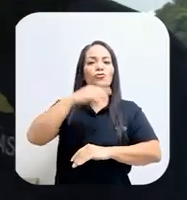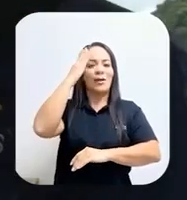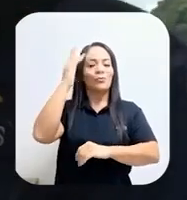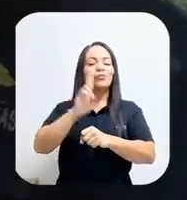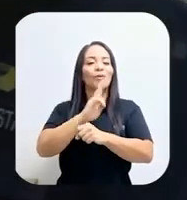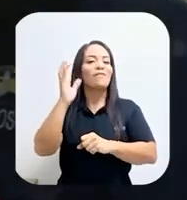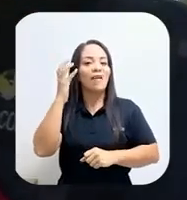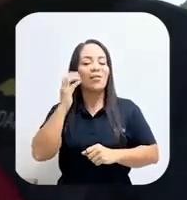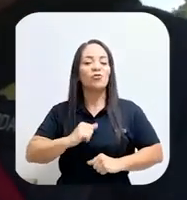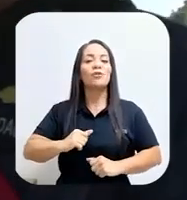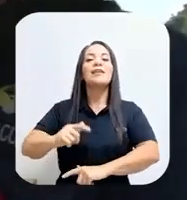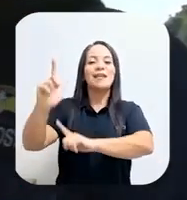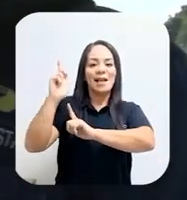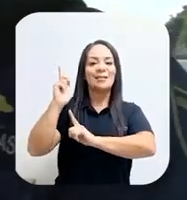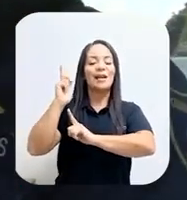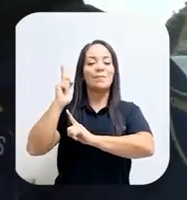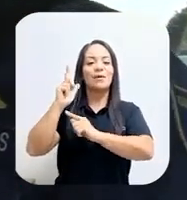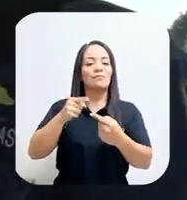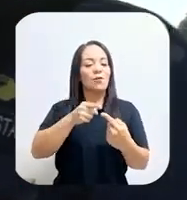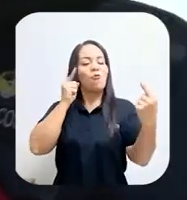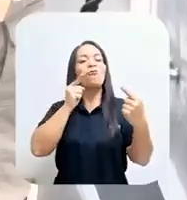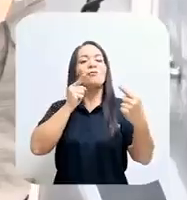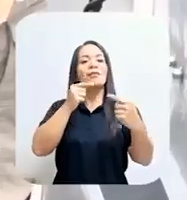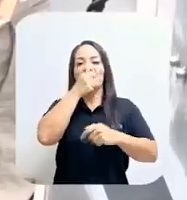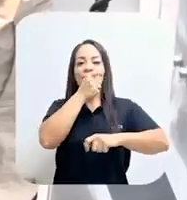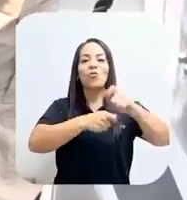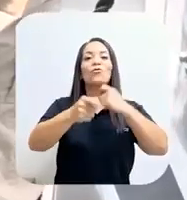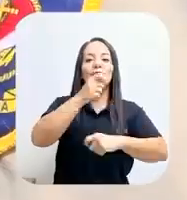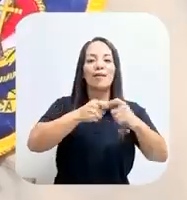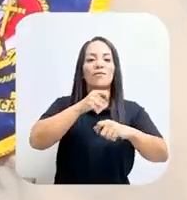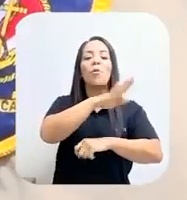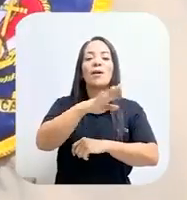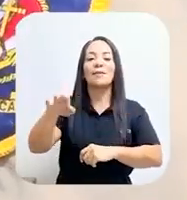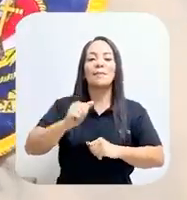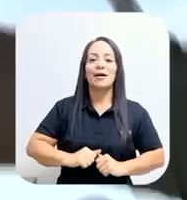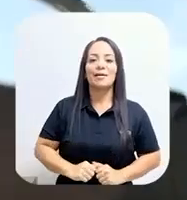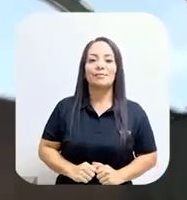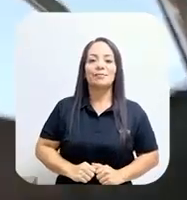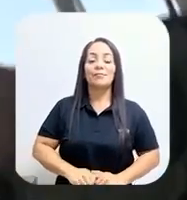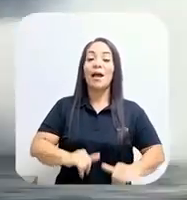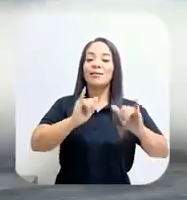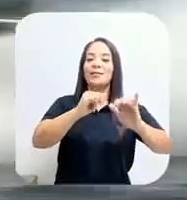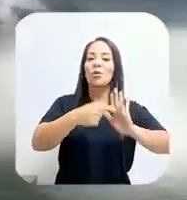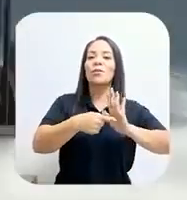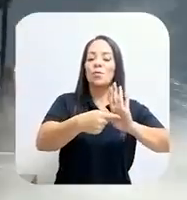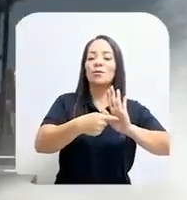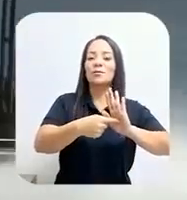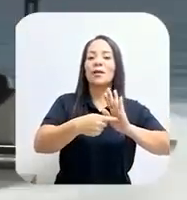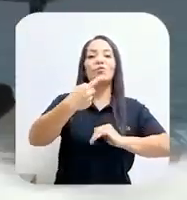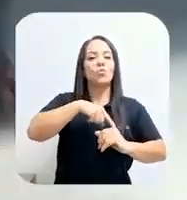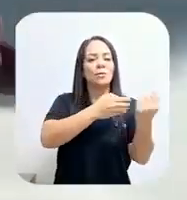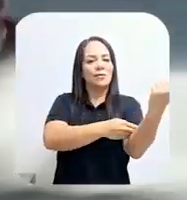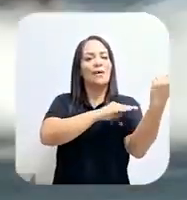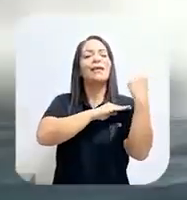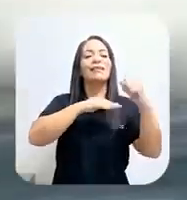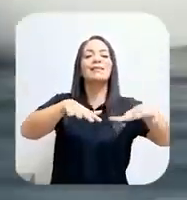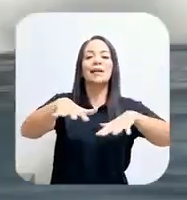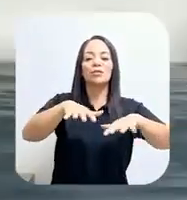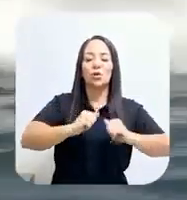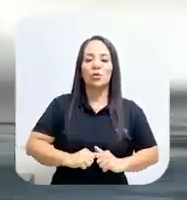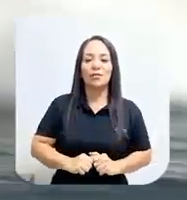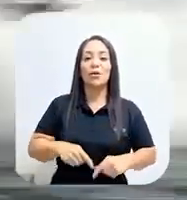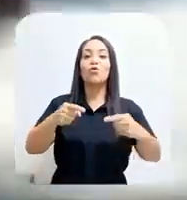sabemos usar los radios y las armas para combatir el narcotráfico en los mares. Así lo demuestran nuestras